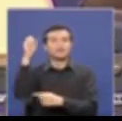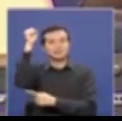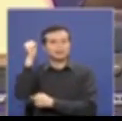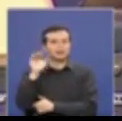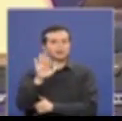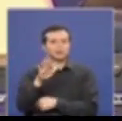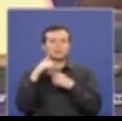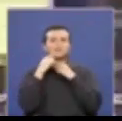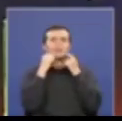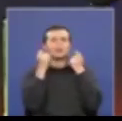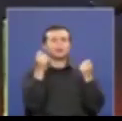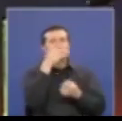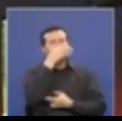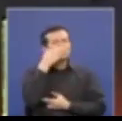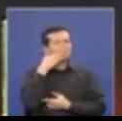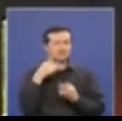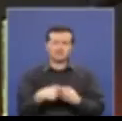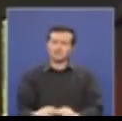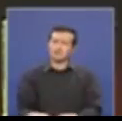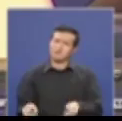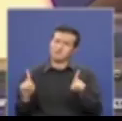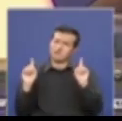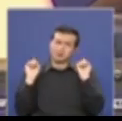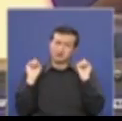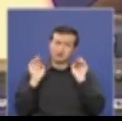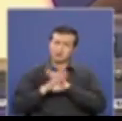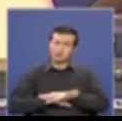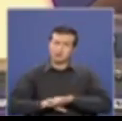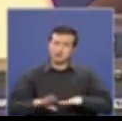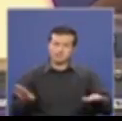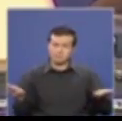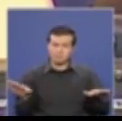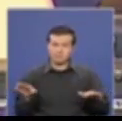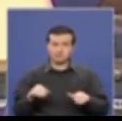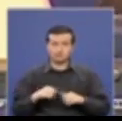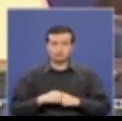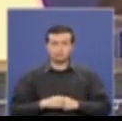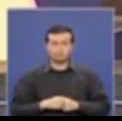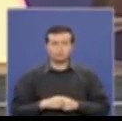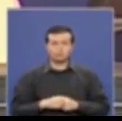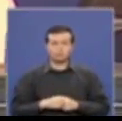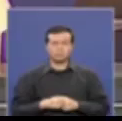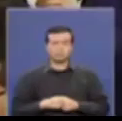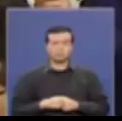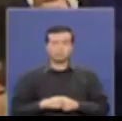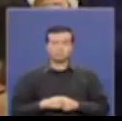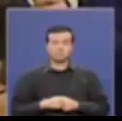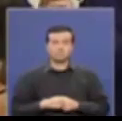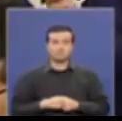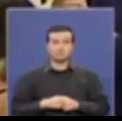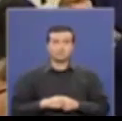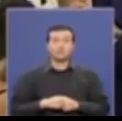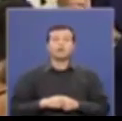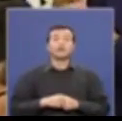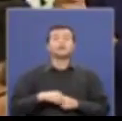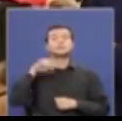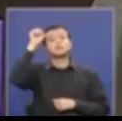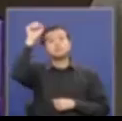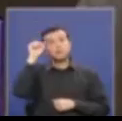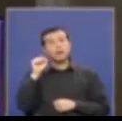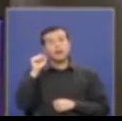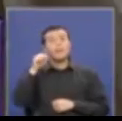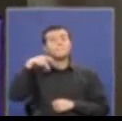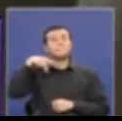Obviamente. Pagarachu no existe en la sierra. Es castellano, es préstamo del castellano, okay. Es de pagar. Sí, pero... Es que en la sierra se dice Pagarachu,